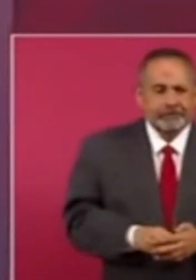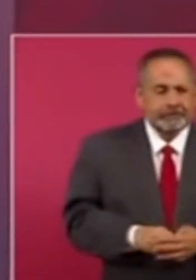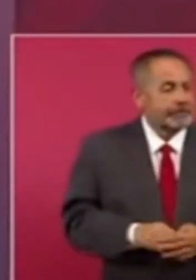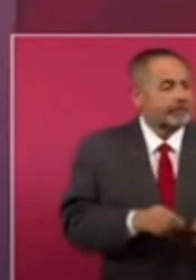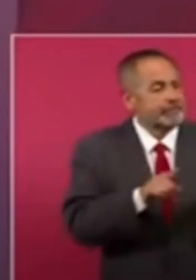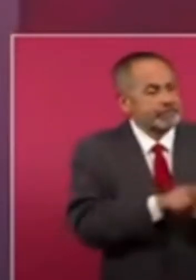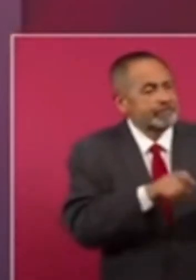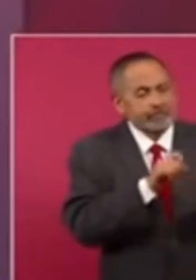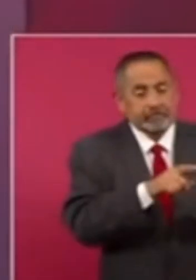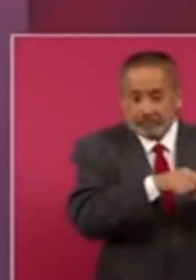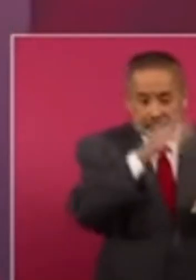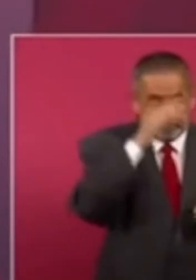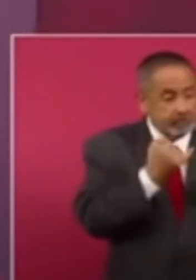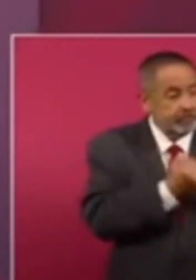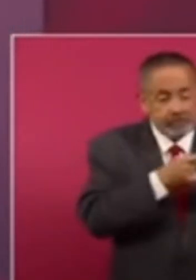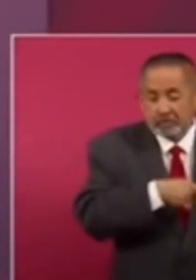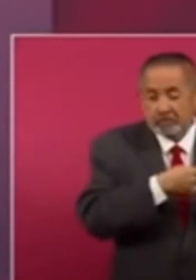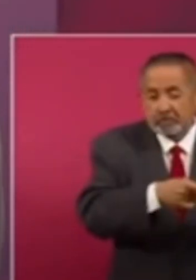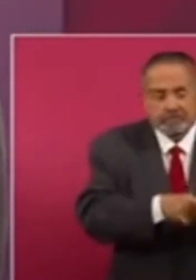de lo mismo,